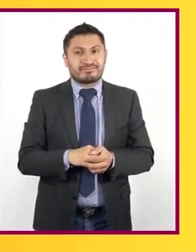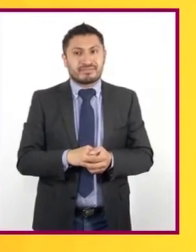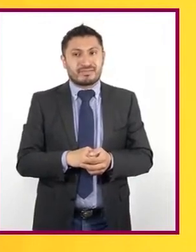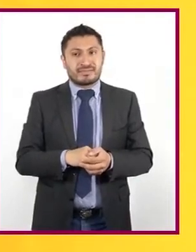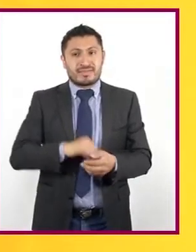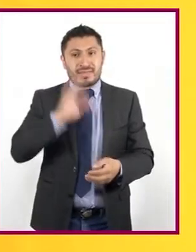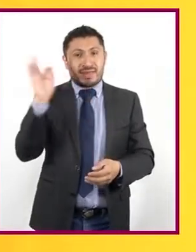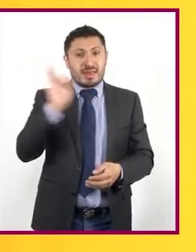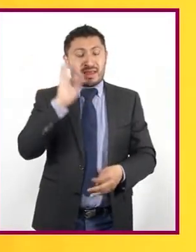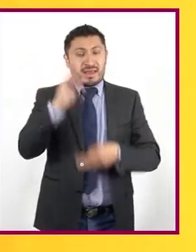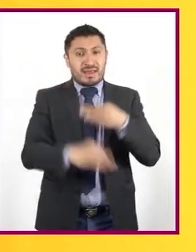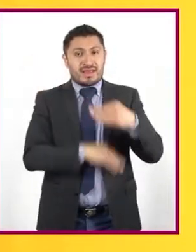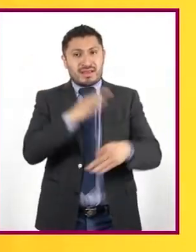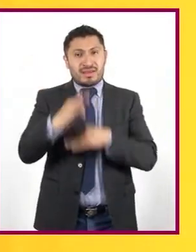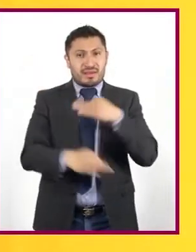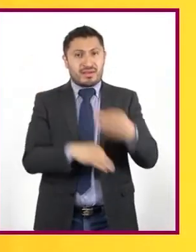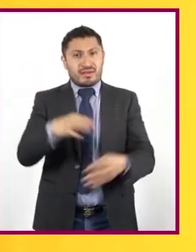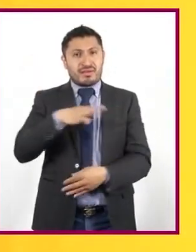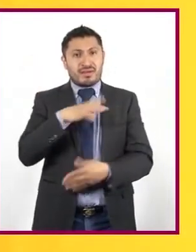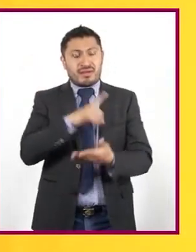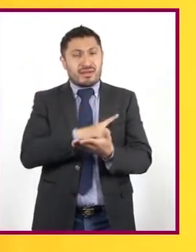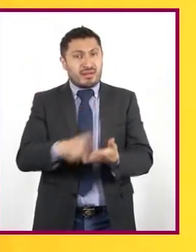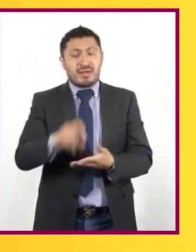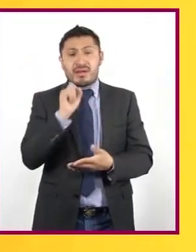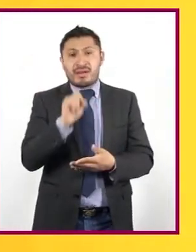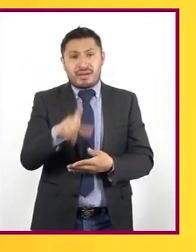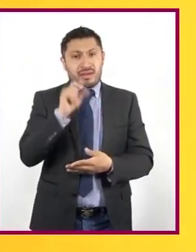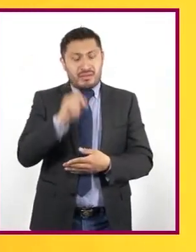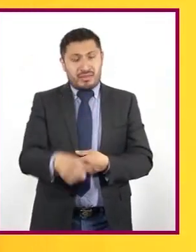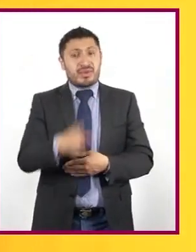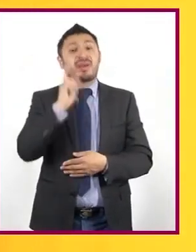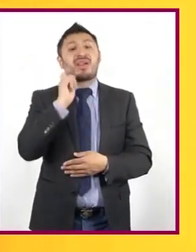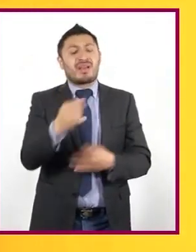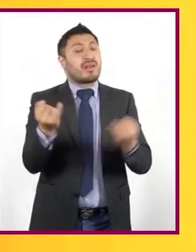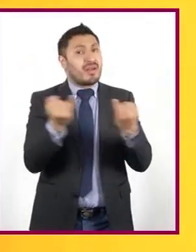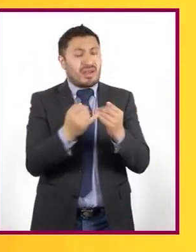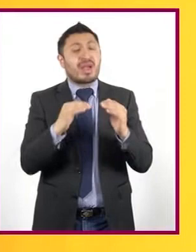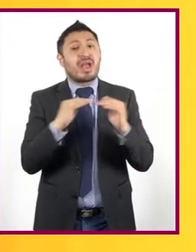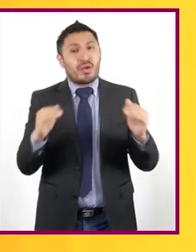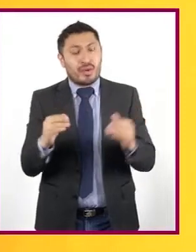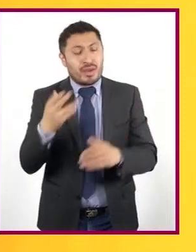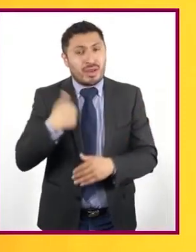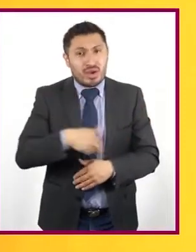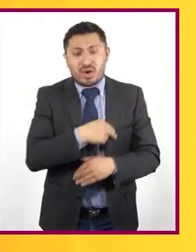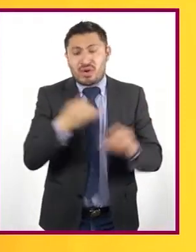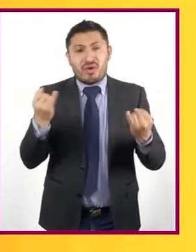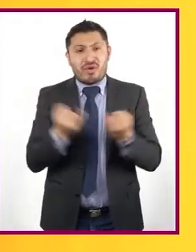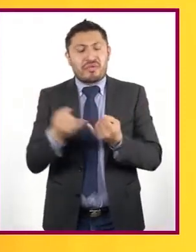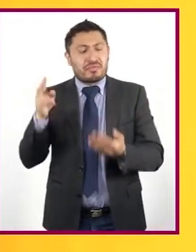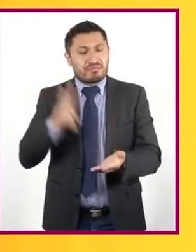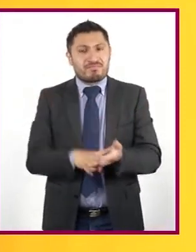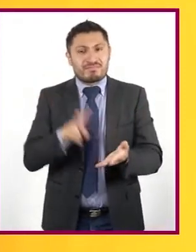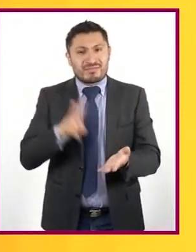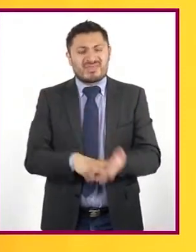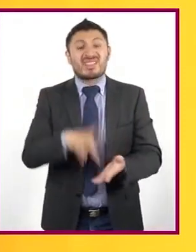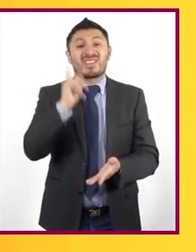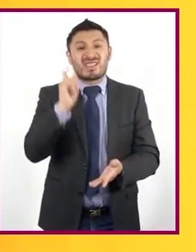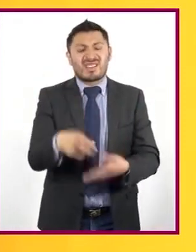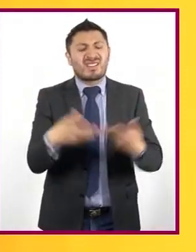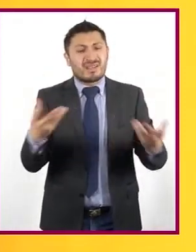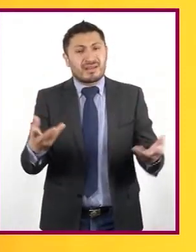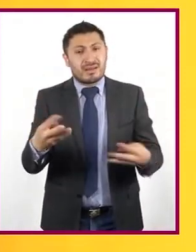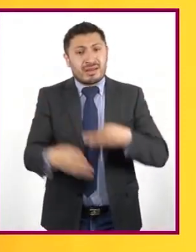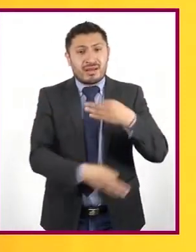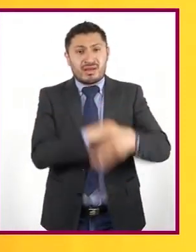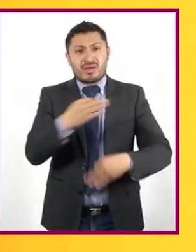Si todas y todos tenemos estos derechos, eso nos iguala, nos hace igualmente valiosos, es decir,